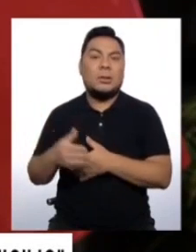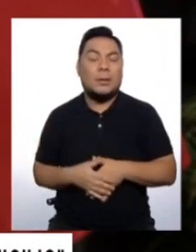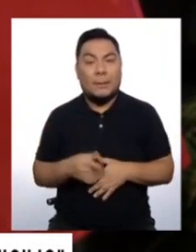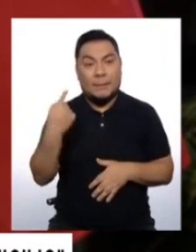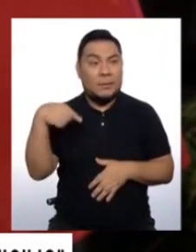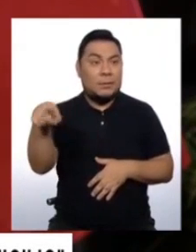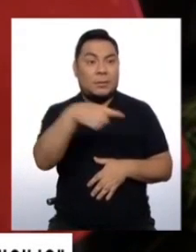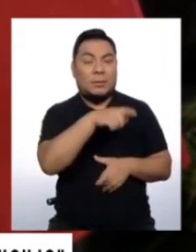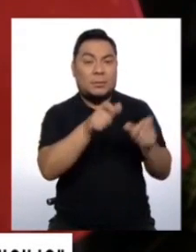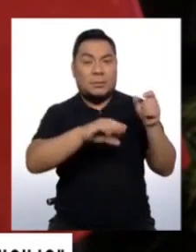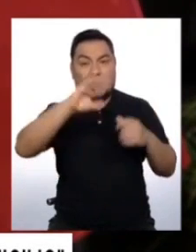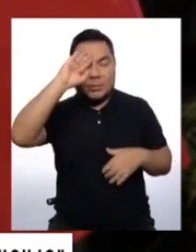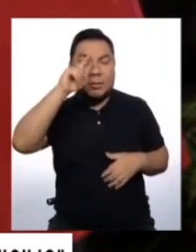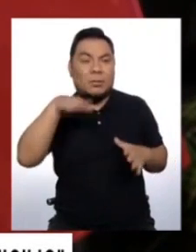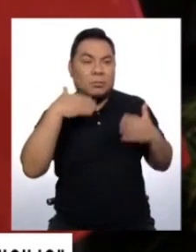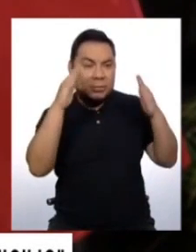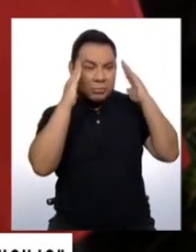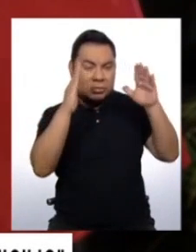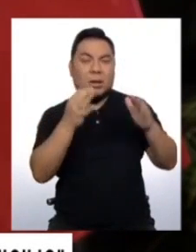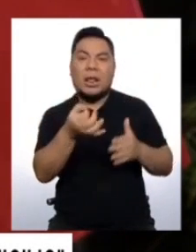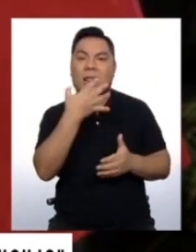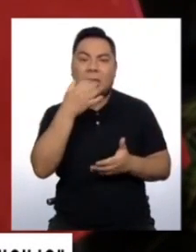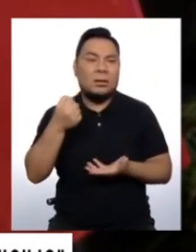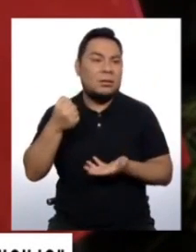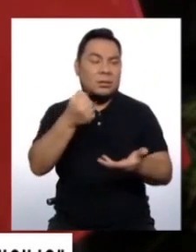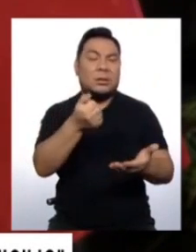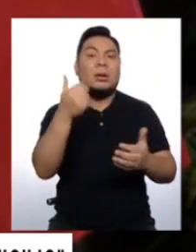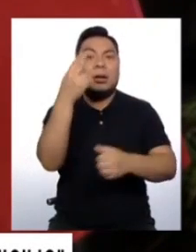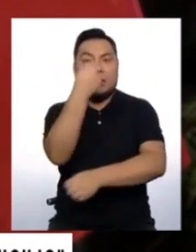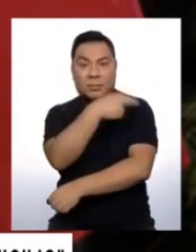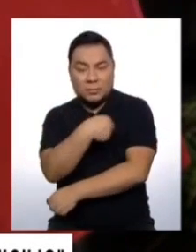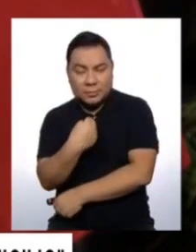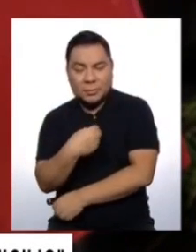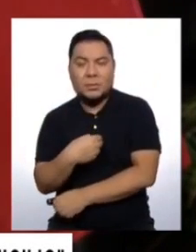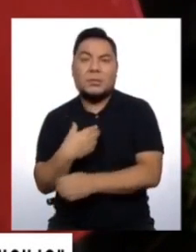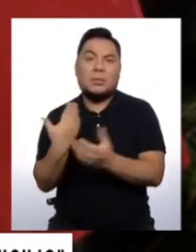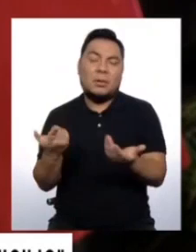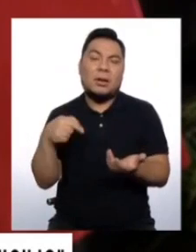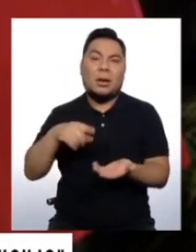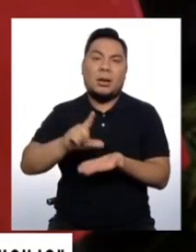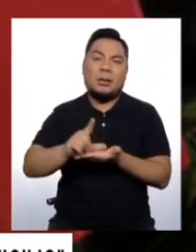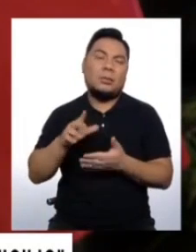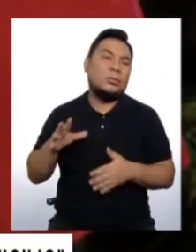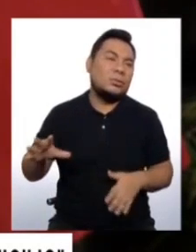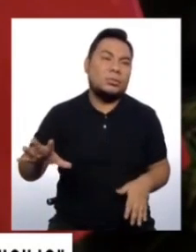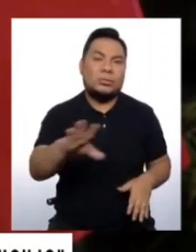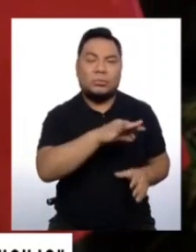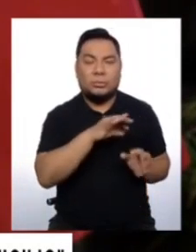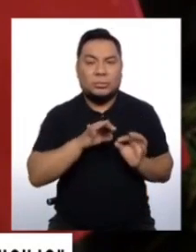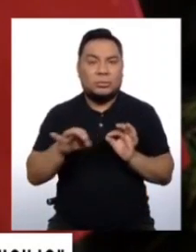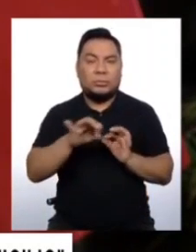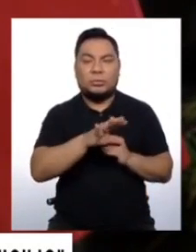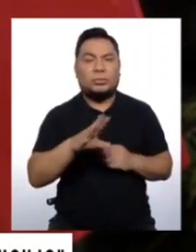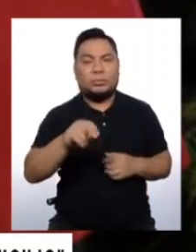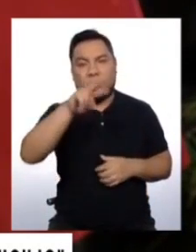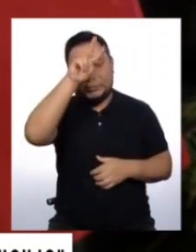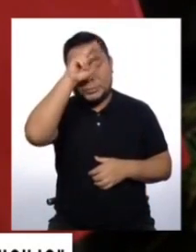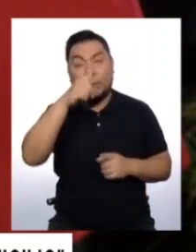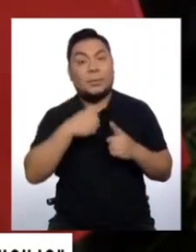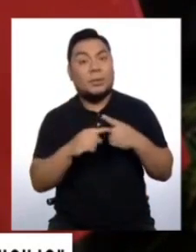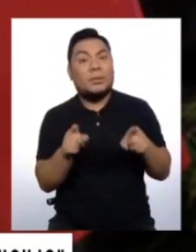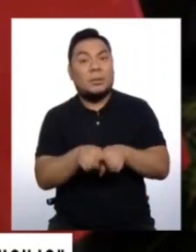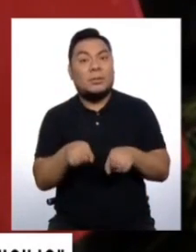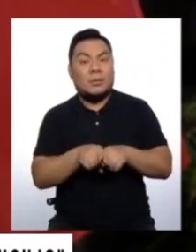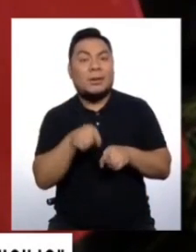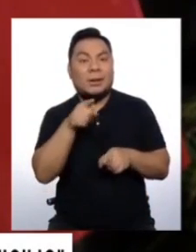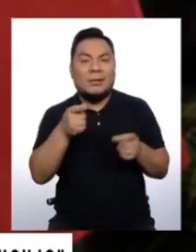los pacientes puedan ser atendidos en los hospitales de Lima y de todas las regiones, pero que también a través